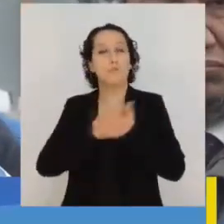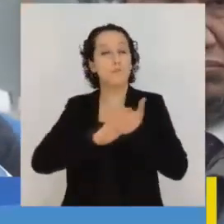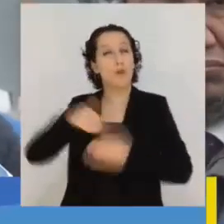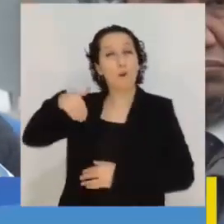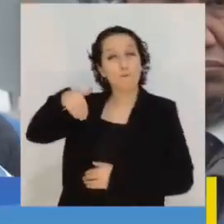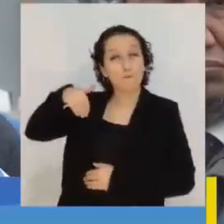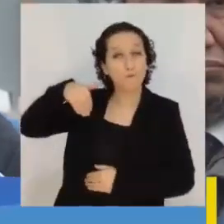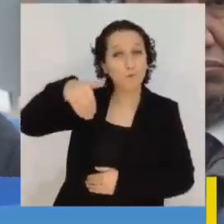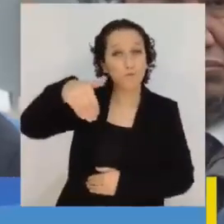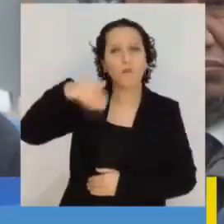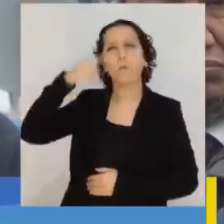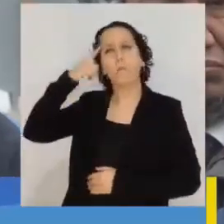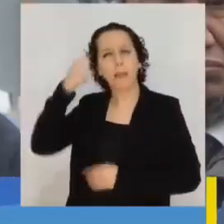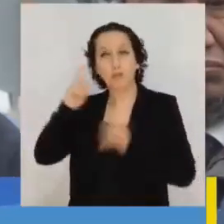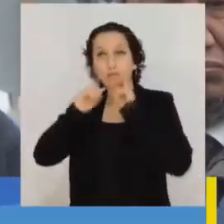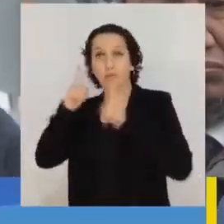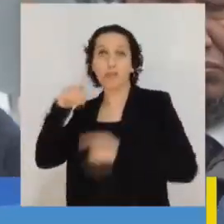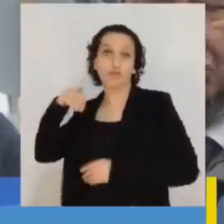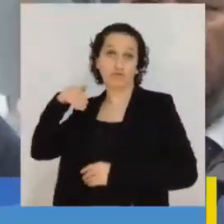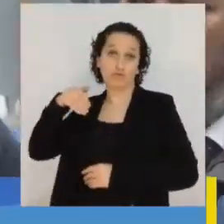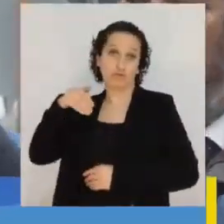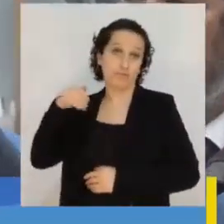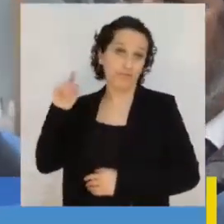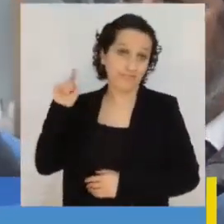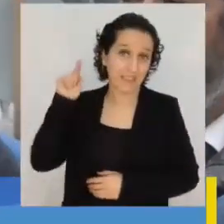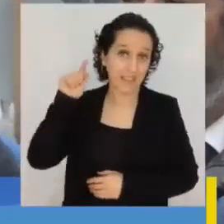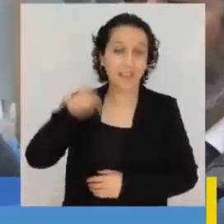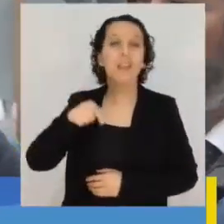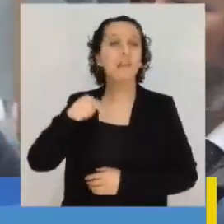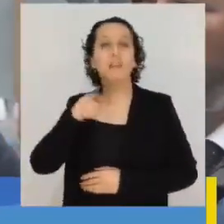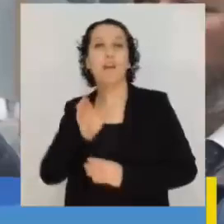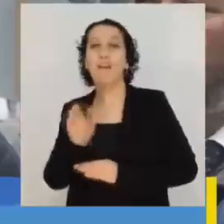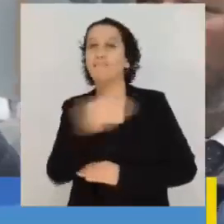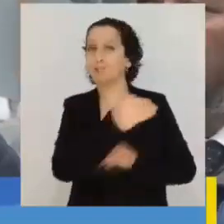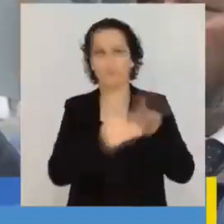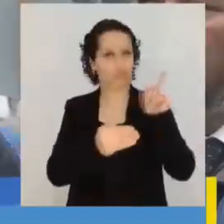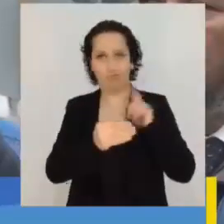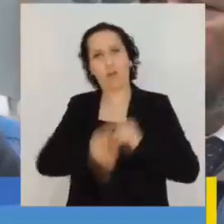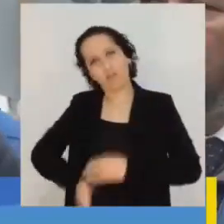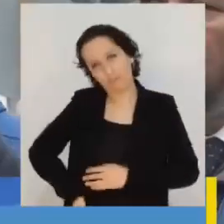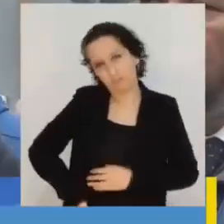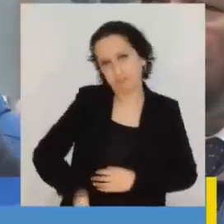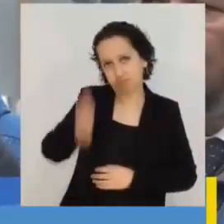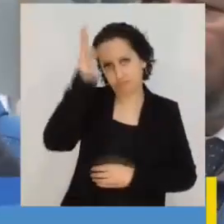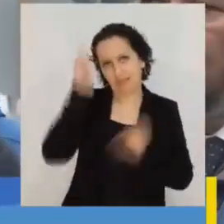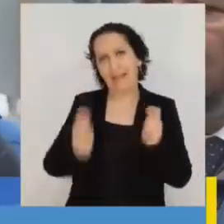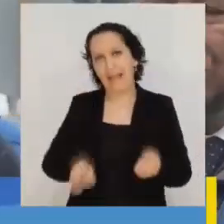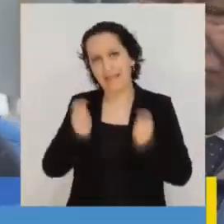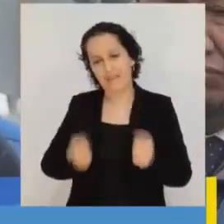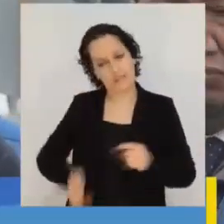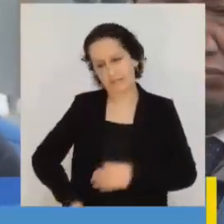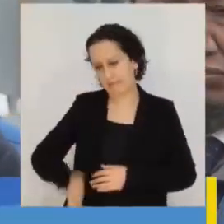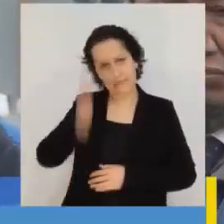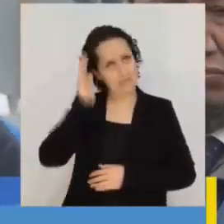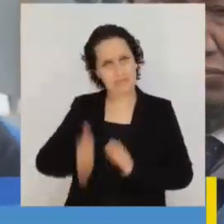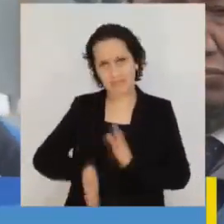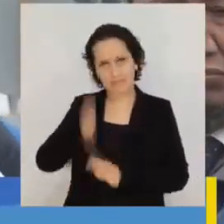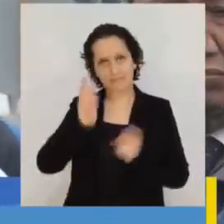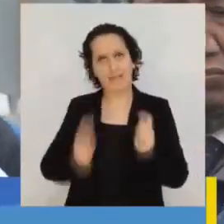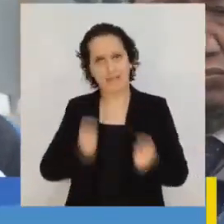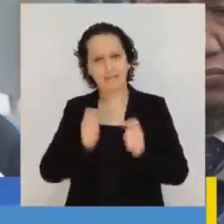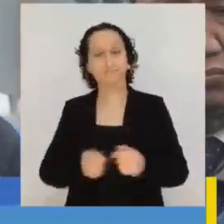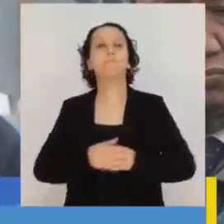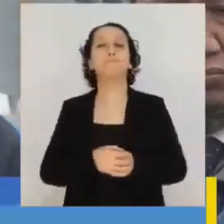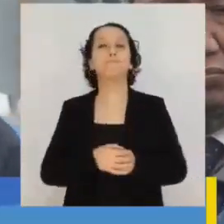buses que vienen desde el Penco Tomé, quienes van a continuar, previo desvío, su tránsito por Avenida Los Carreras. Y